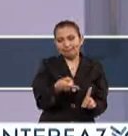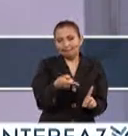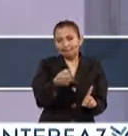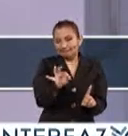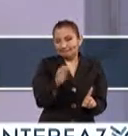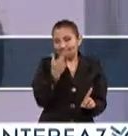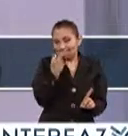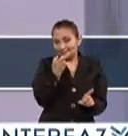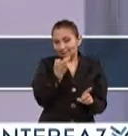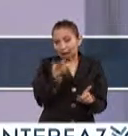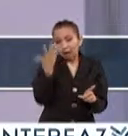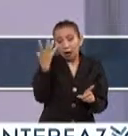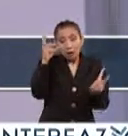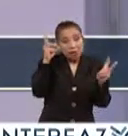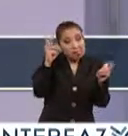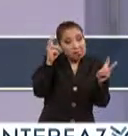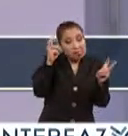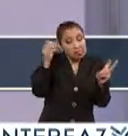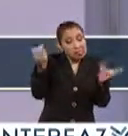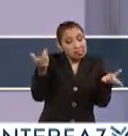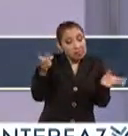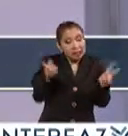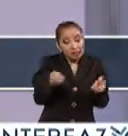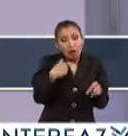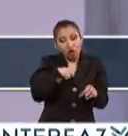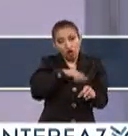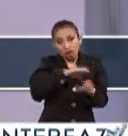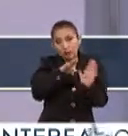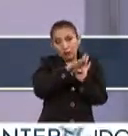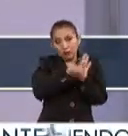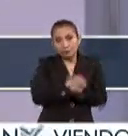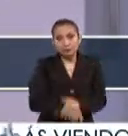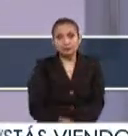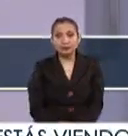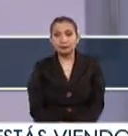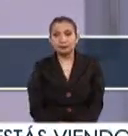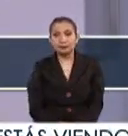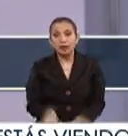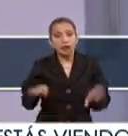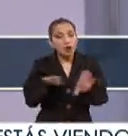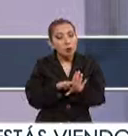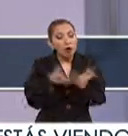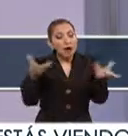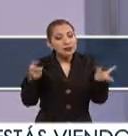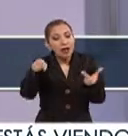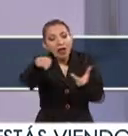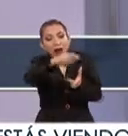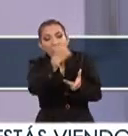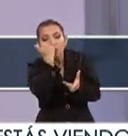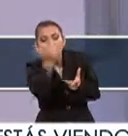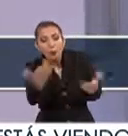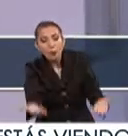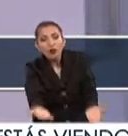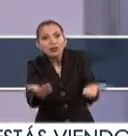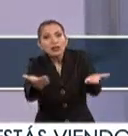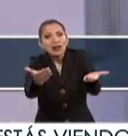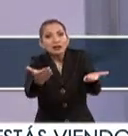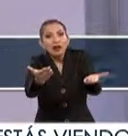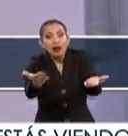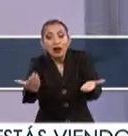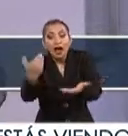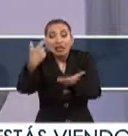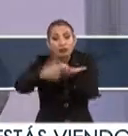el secreto entre comillas, el secreto de nuestra metodología. Cómo conseguir un alumno motivado en el